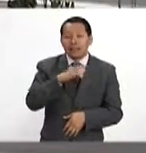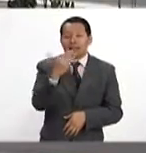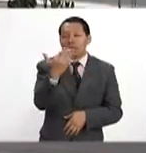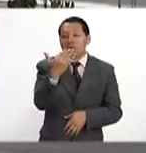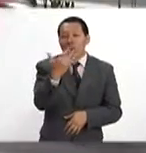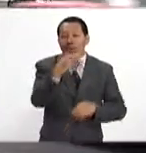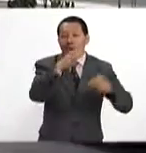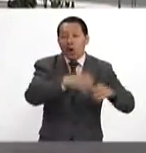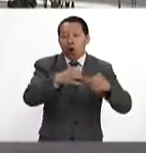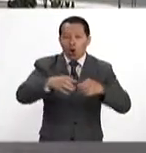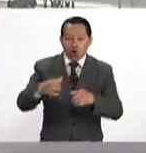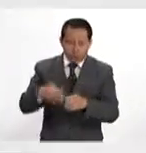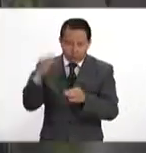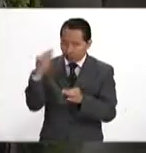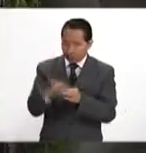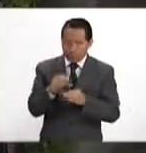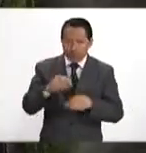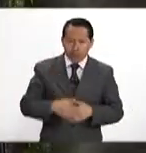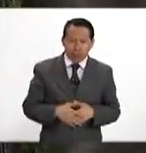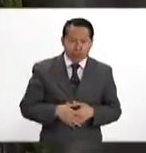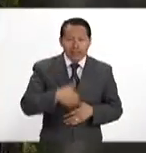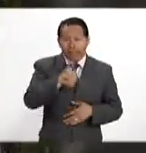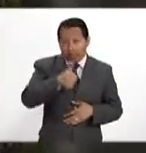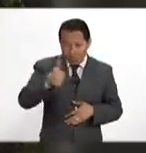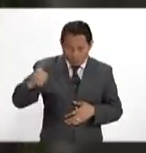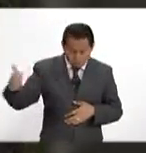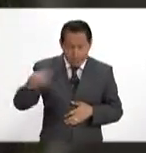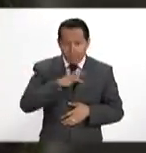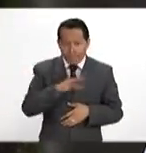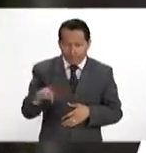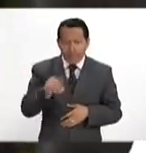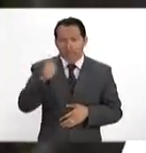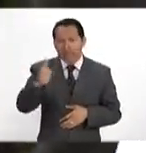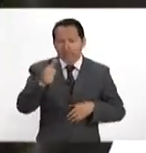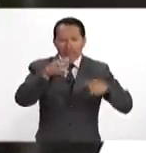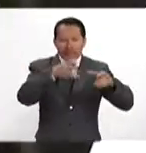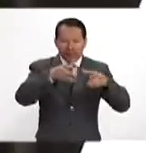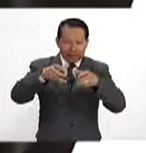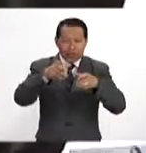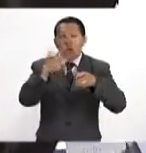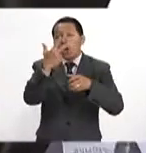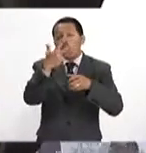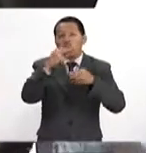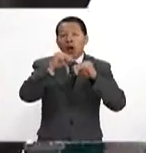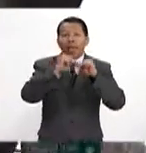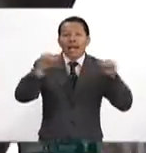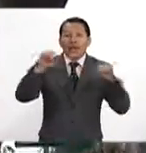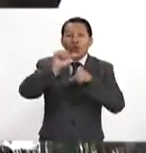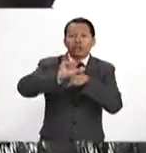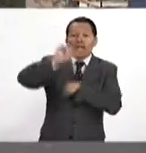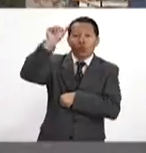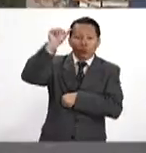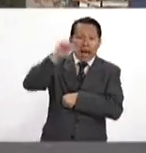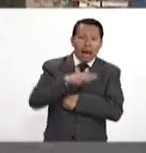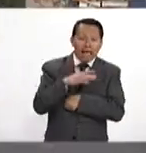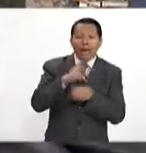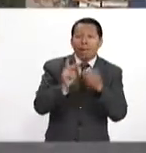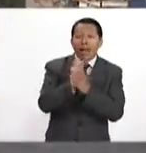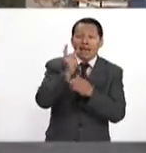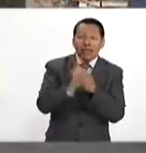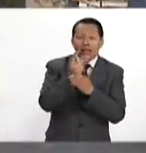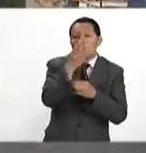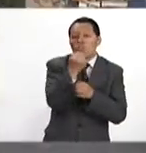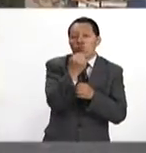50 columnas realizadas. Cada columna cuenta con 6 paneles de 8 metros de altura, donde habitan plantas de